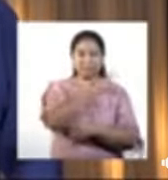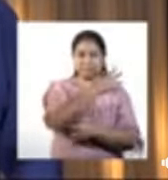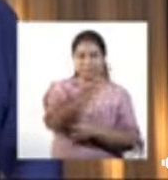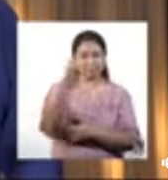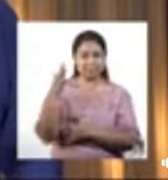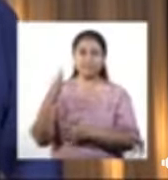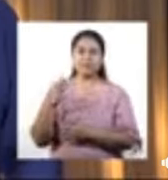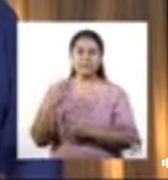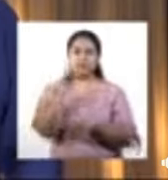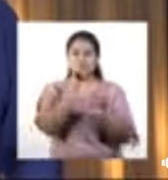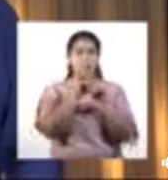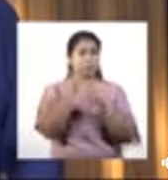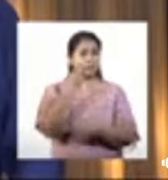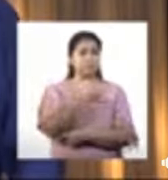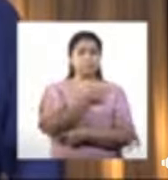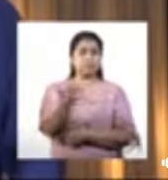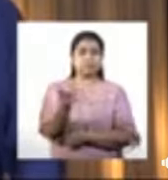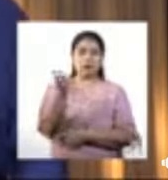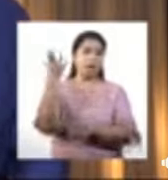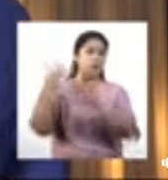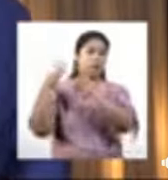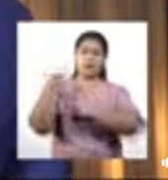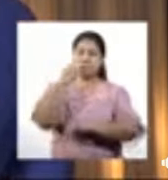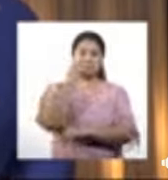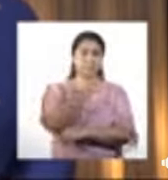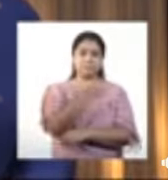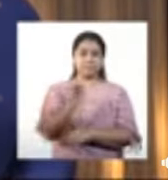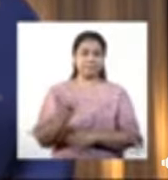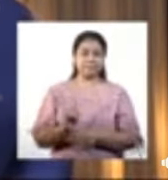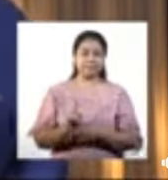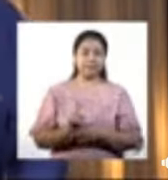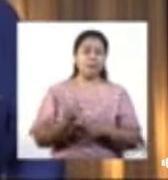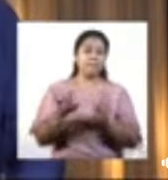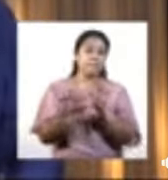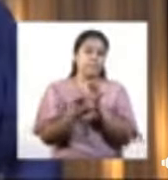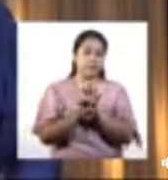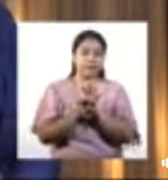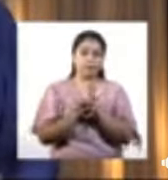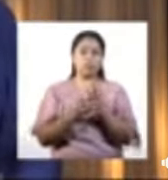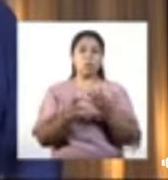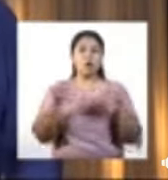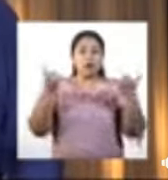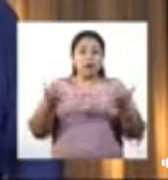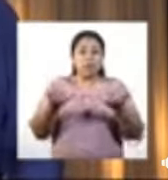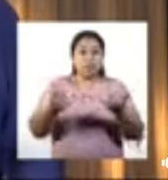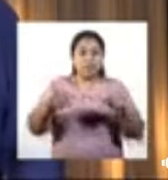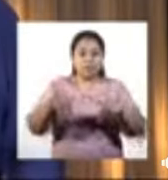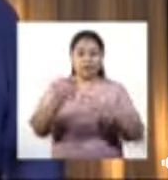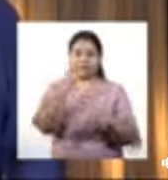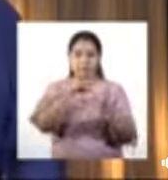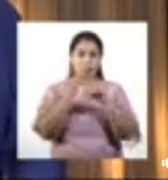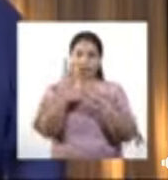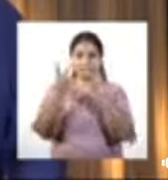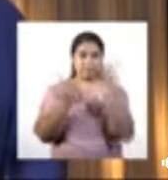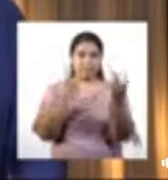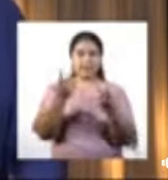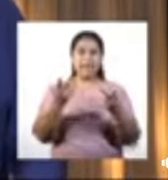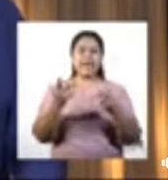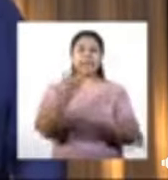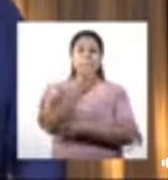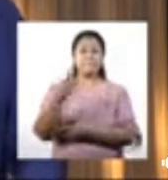visto cosas que no se miraban hace mucho tiempo. Por ejemplo, ahora que no hay visitantes en el Parque Tikal,